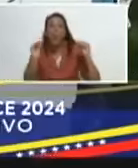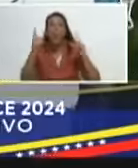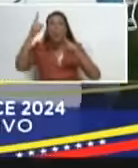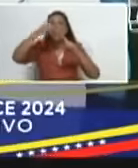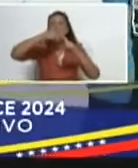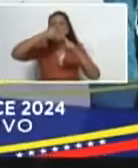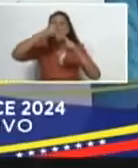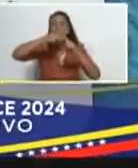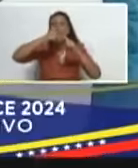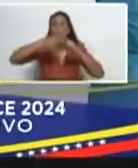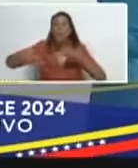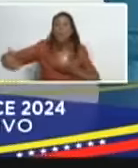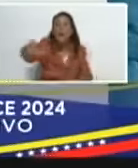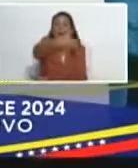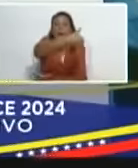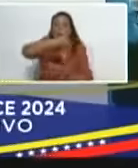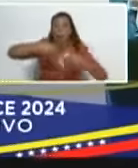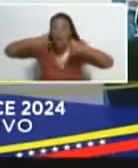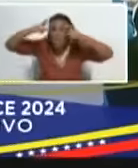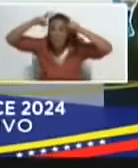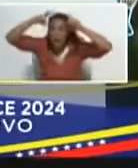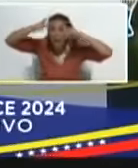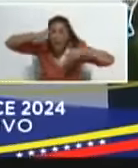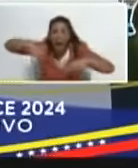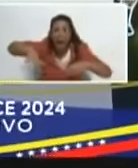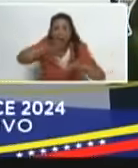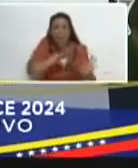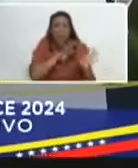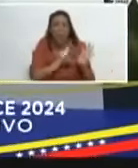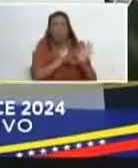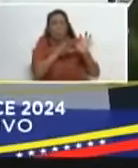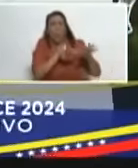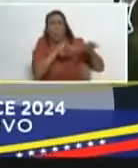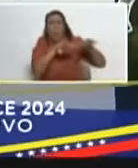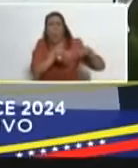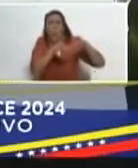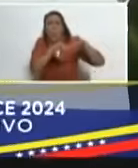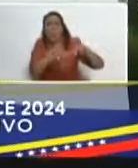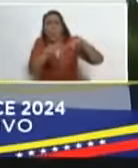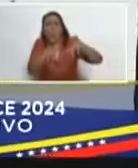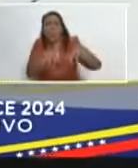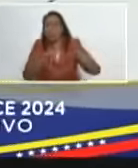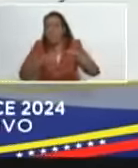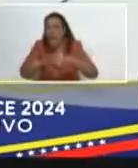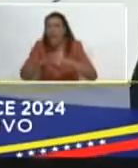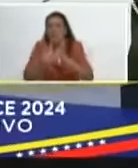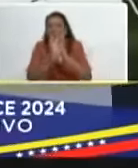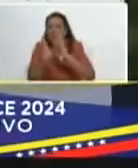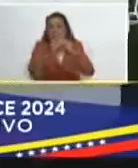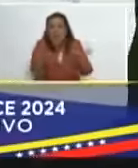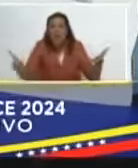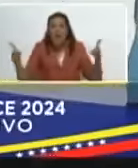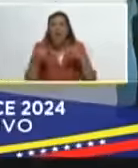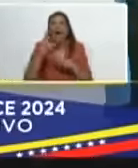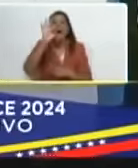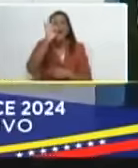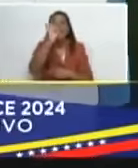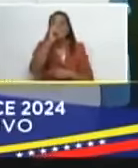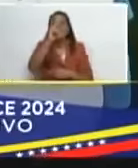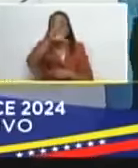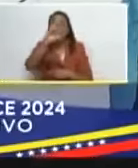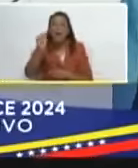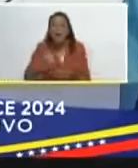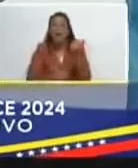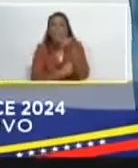es el recoger los animales en el campo, llevarlos a su beneficio. De hecho, la finca, señor presidente, que primero nos